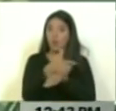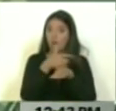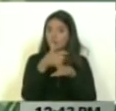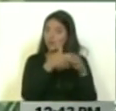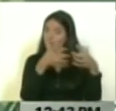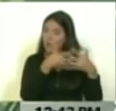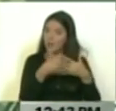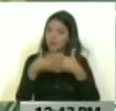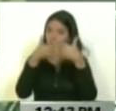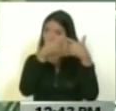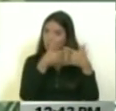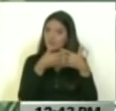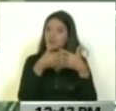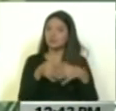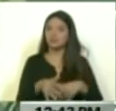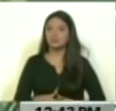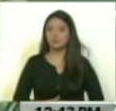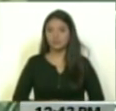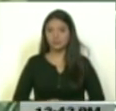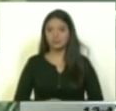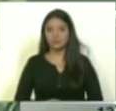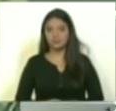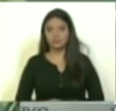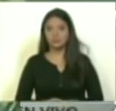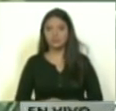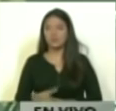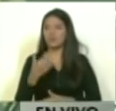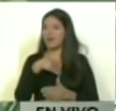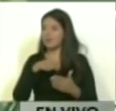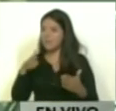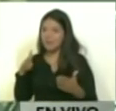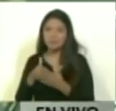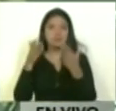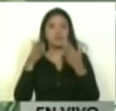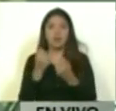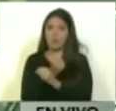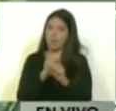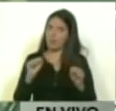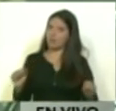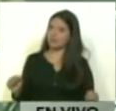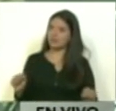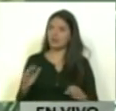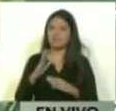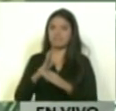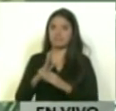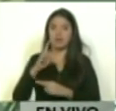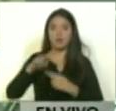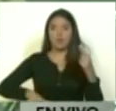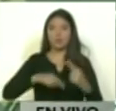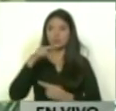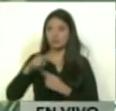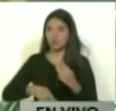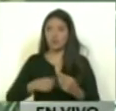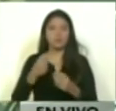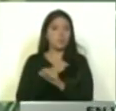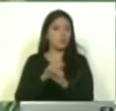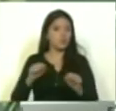Unidos. Está toda esta arremetida. No pudieron parar la revolución. No